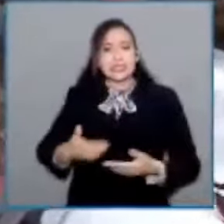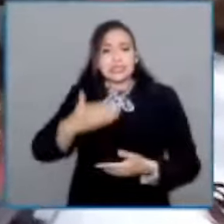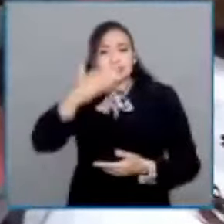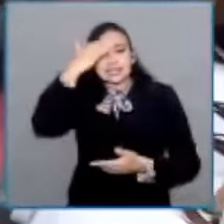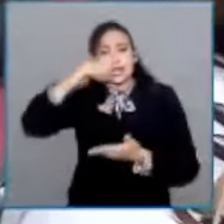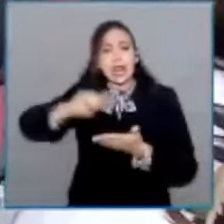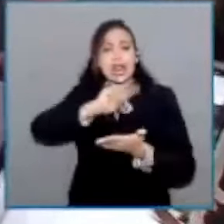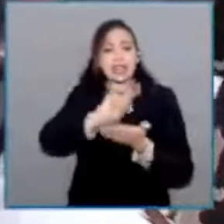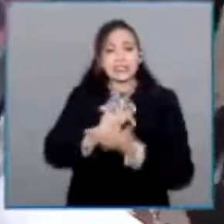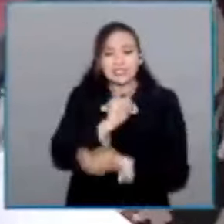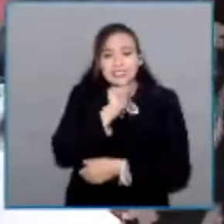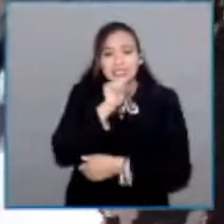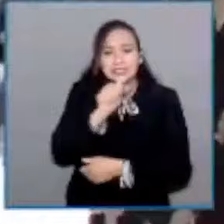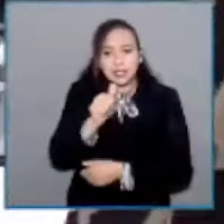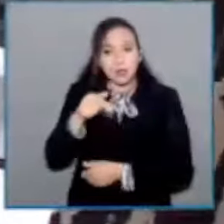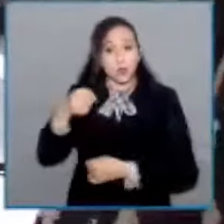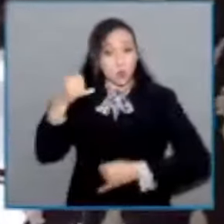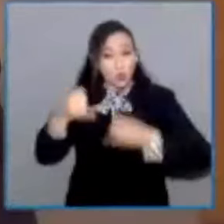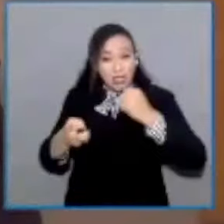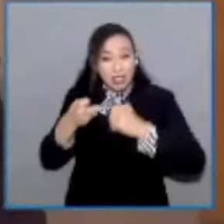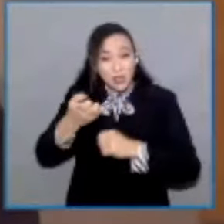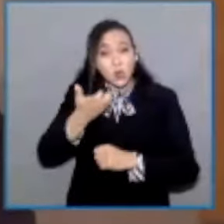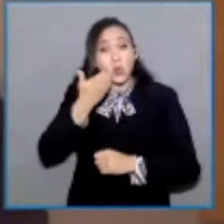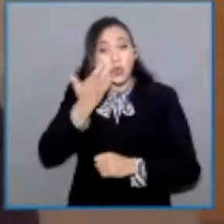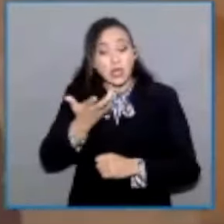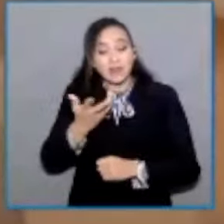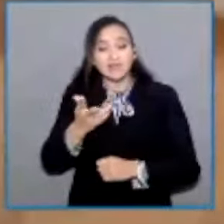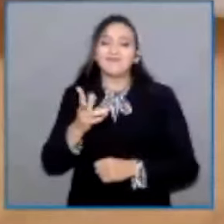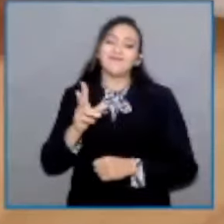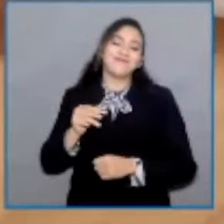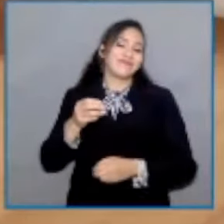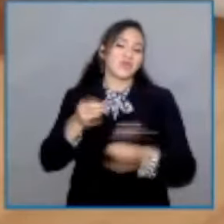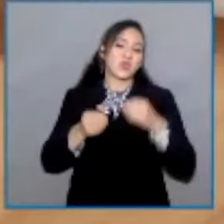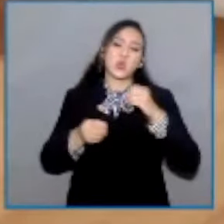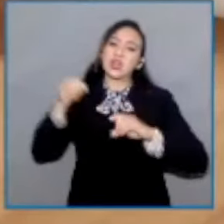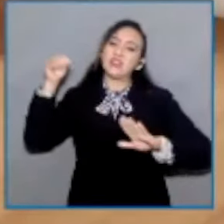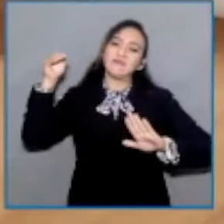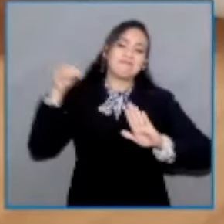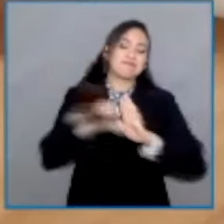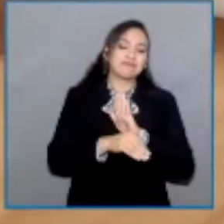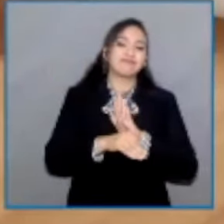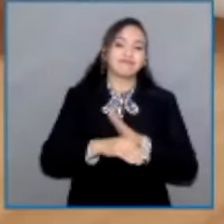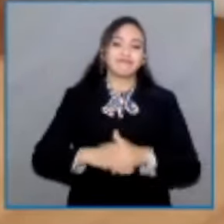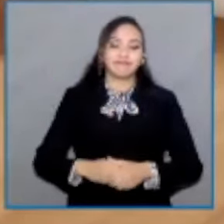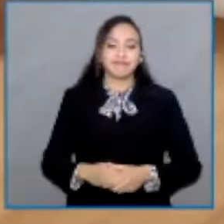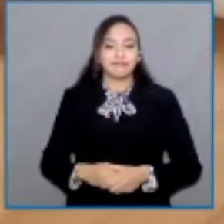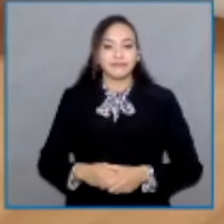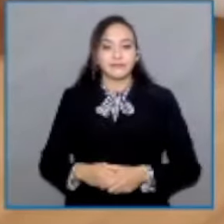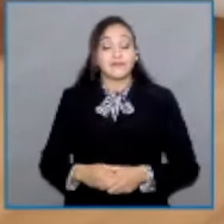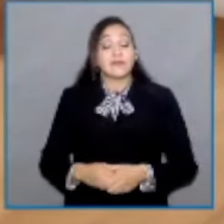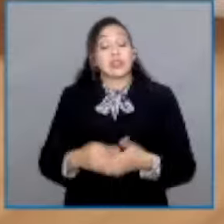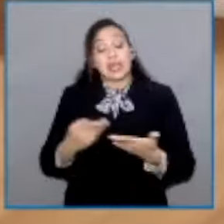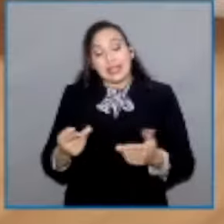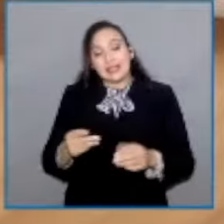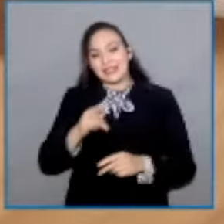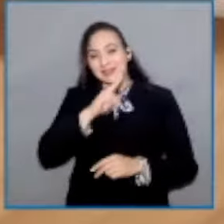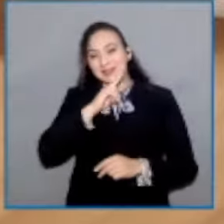México merece está quedando en el abandono. Por ahora, el reporte que tenemos,